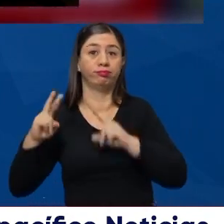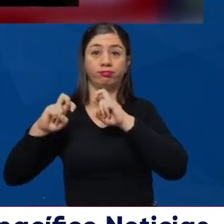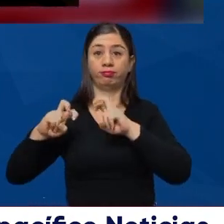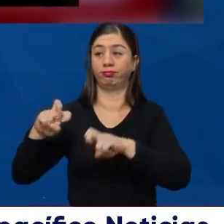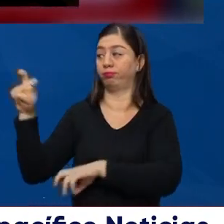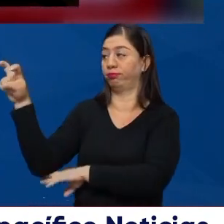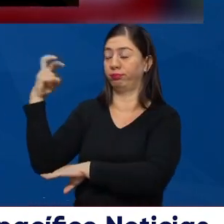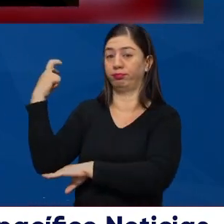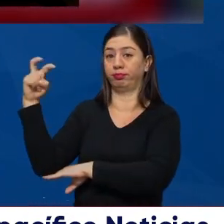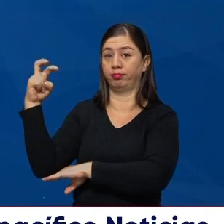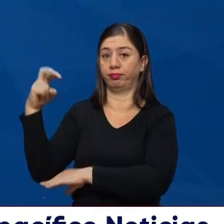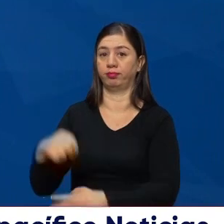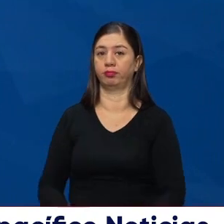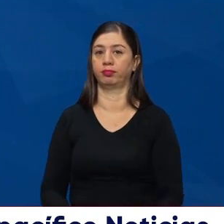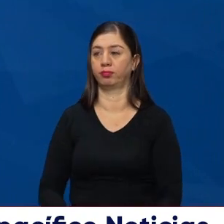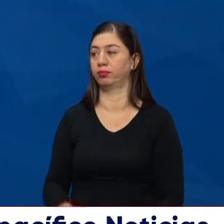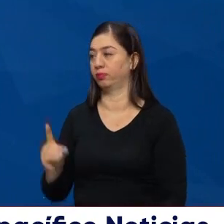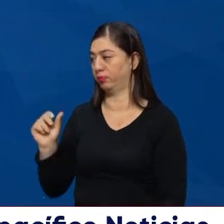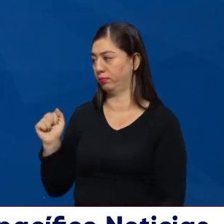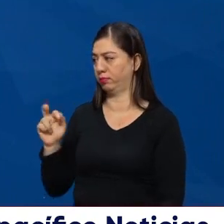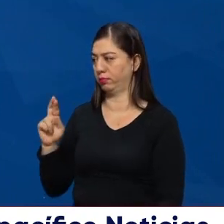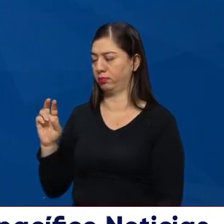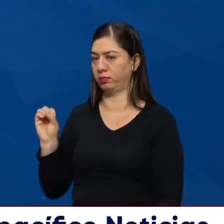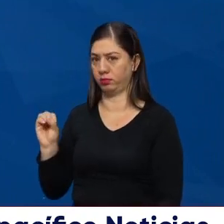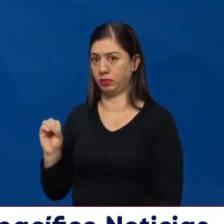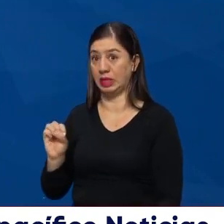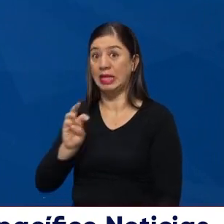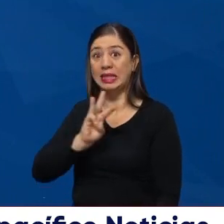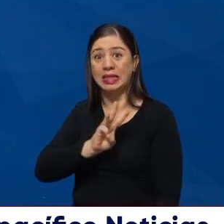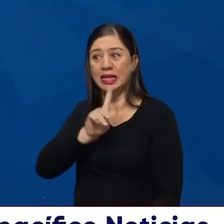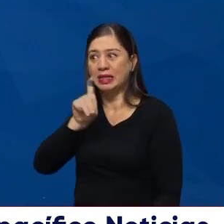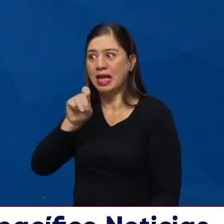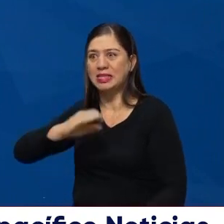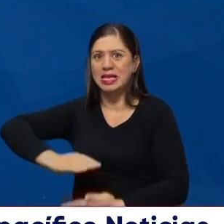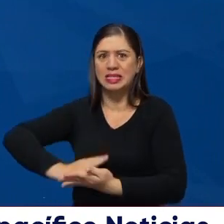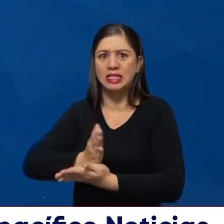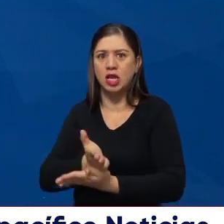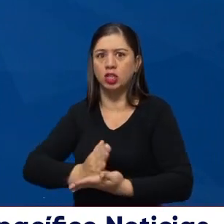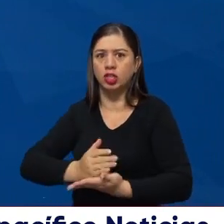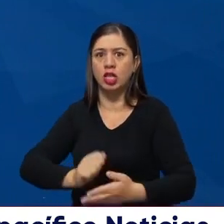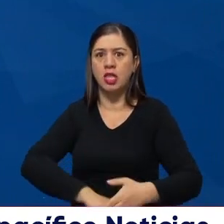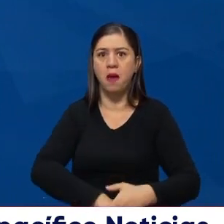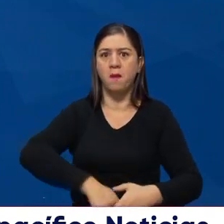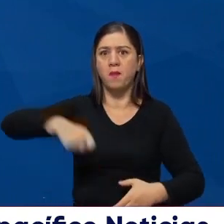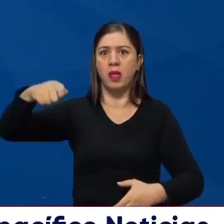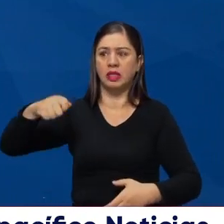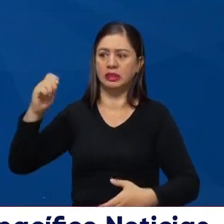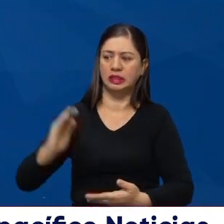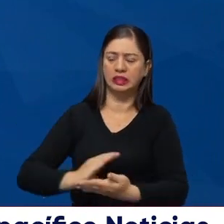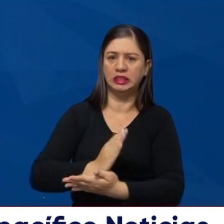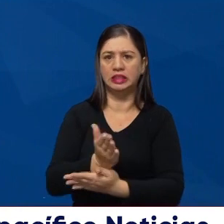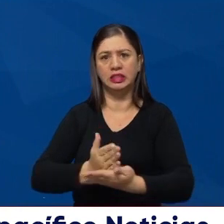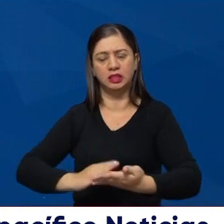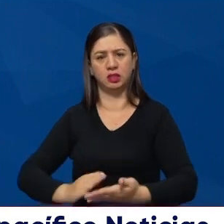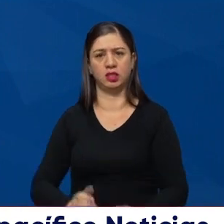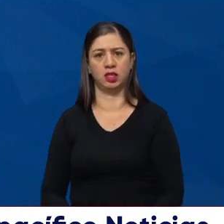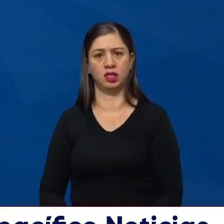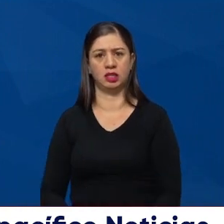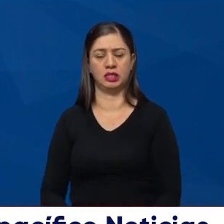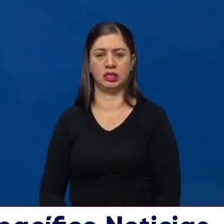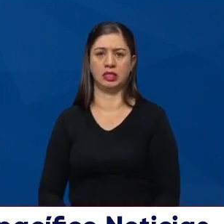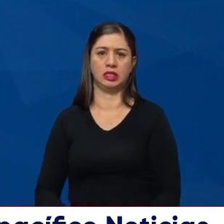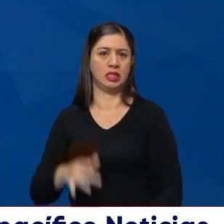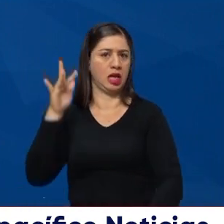fiscalía. Daro, 36 cuchillos, hasta machetes tenían estos mal llamados